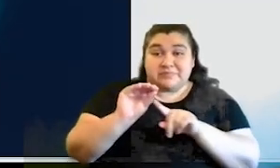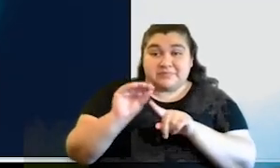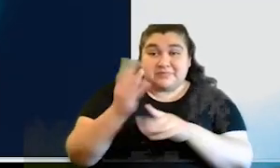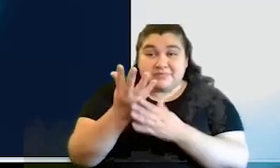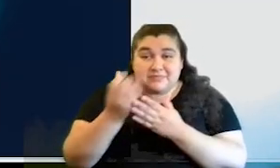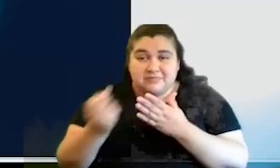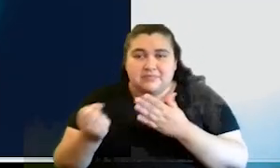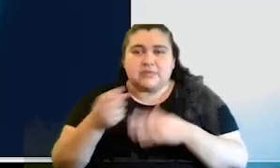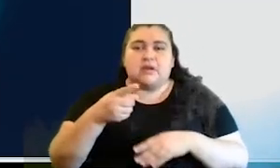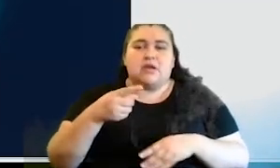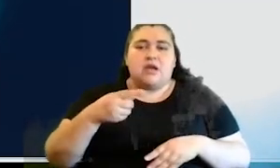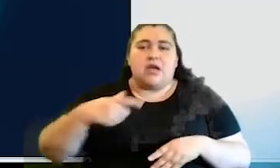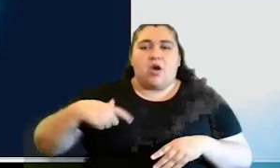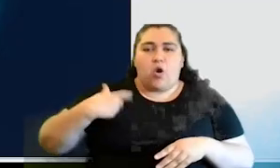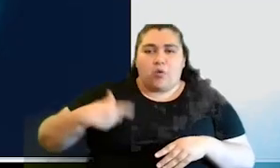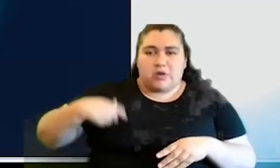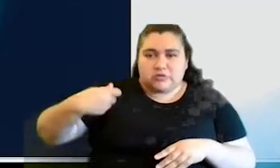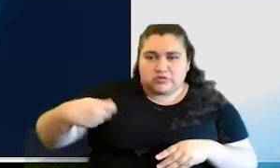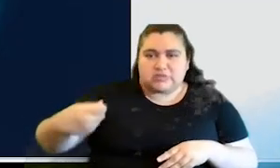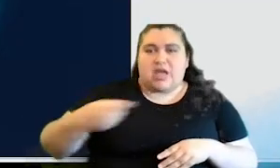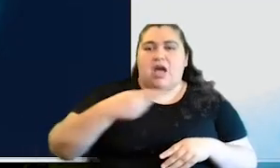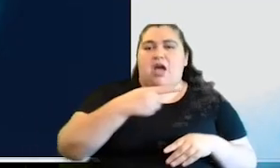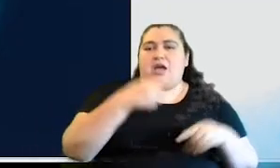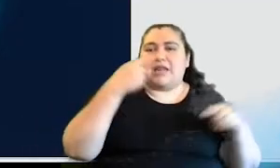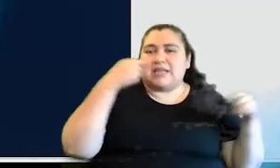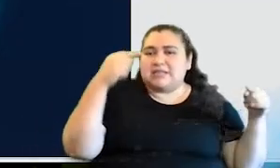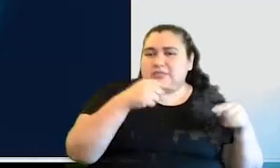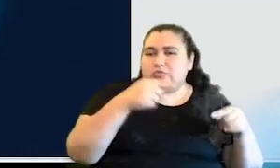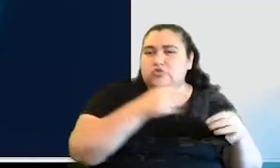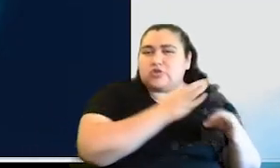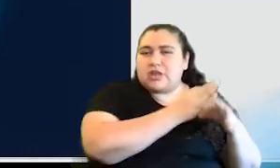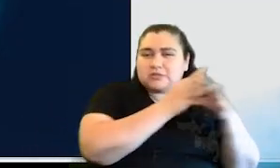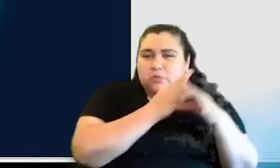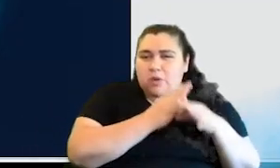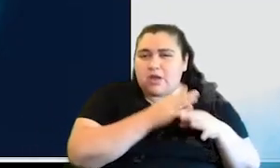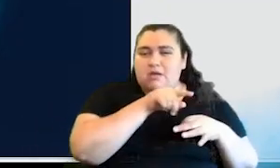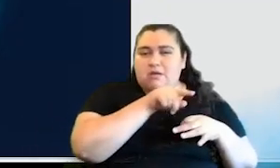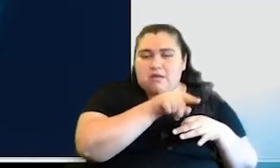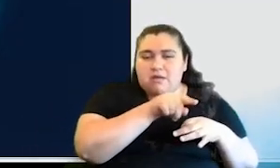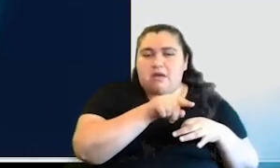las prepagas como los establecimientos educativos, muchos establecimientos educativos, por ejemplo,